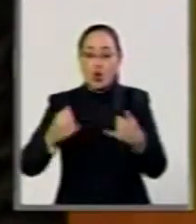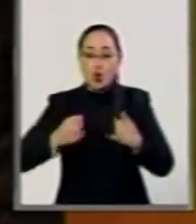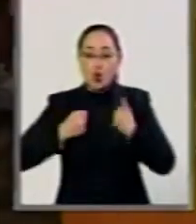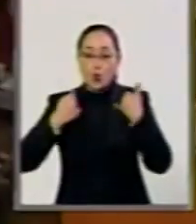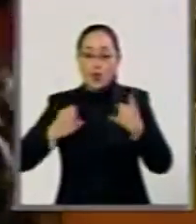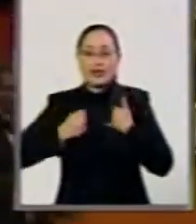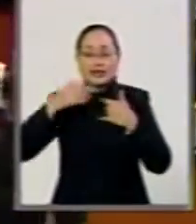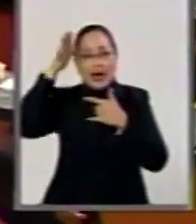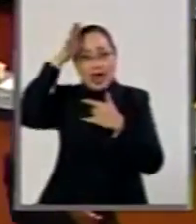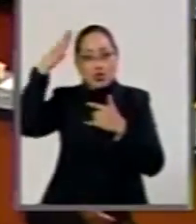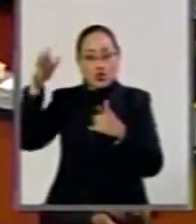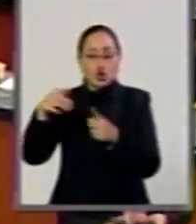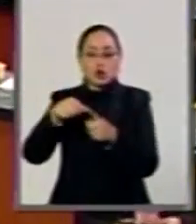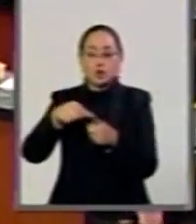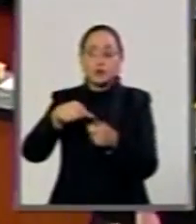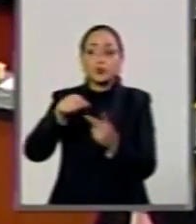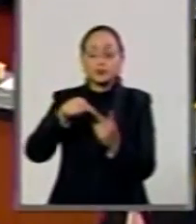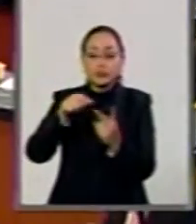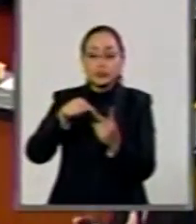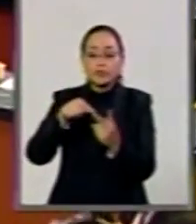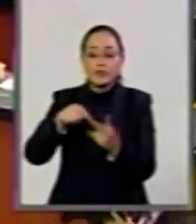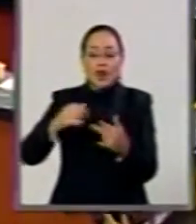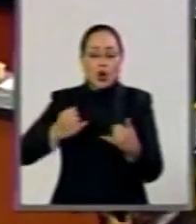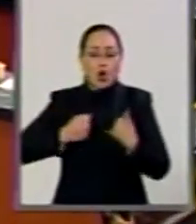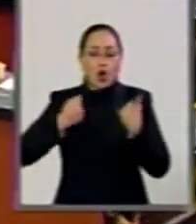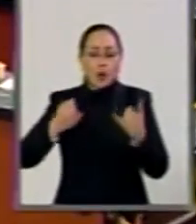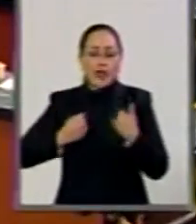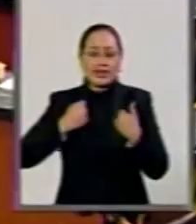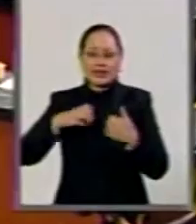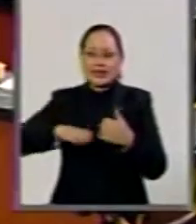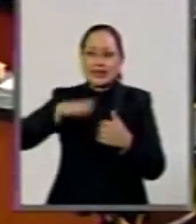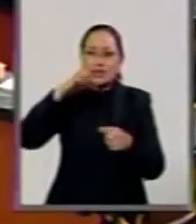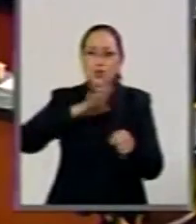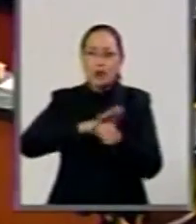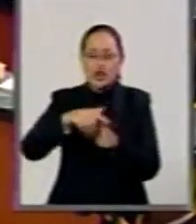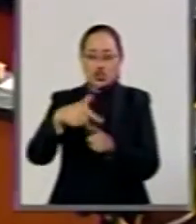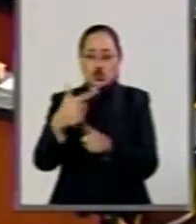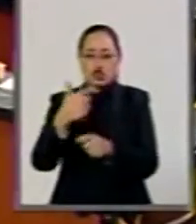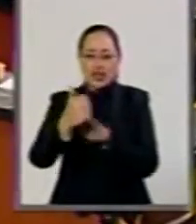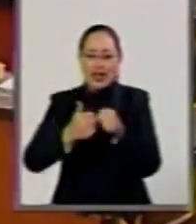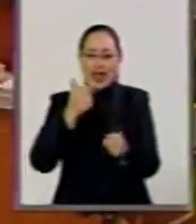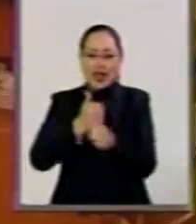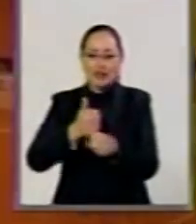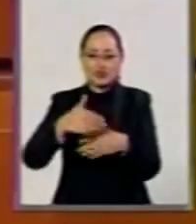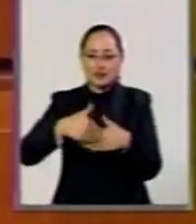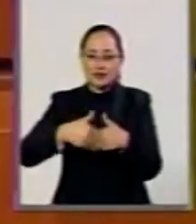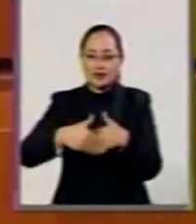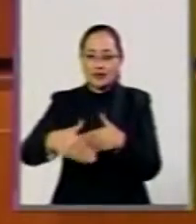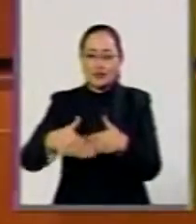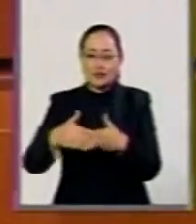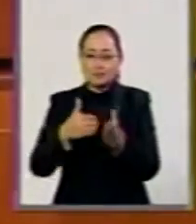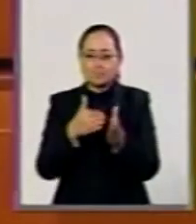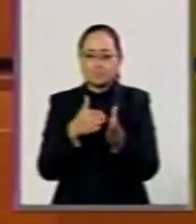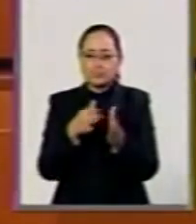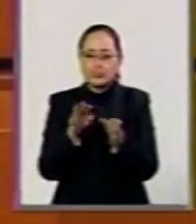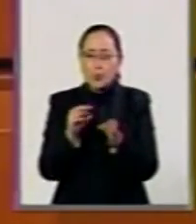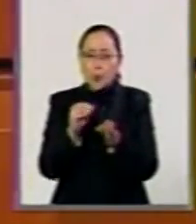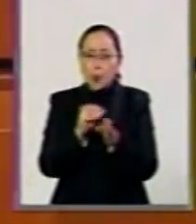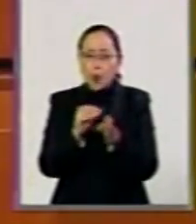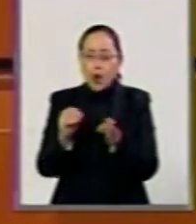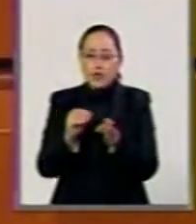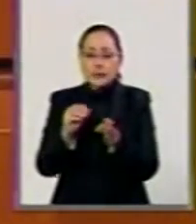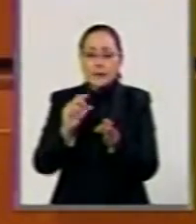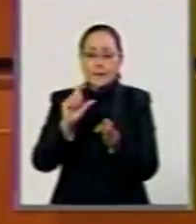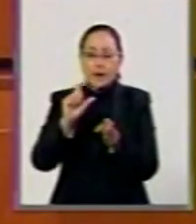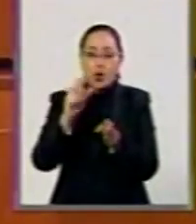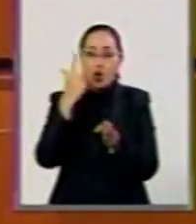y adultos, entendiendo por adolescentes mayores de 12 años, se movió de las 20